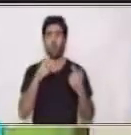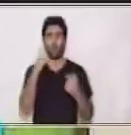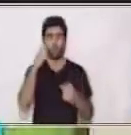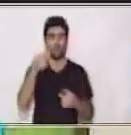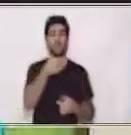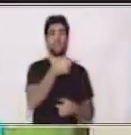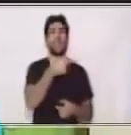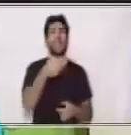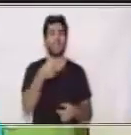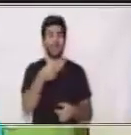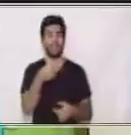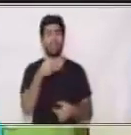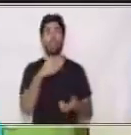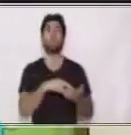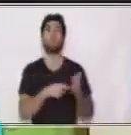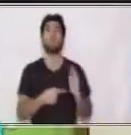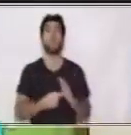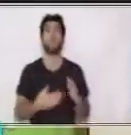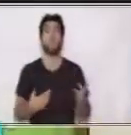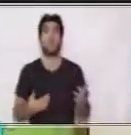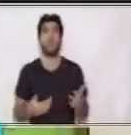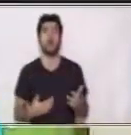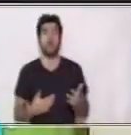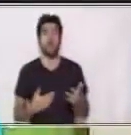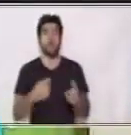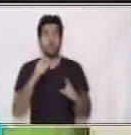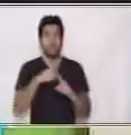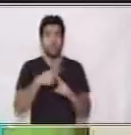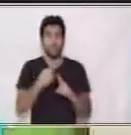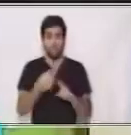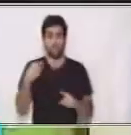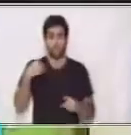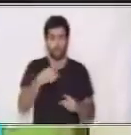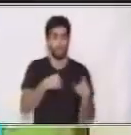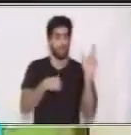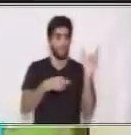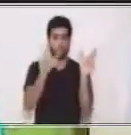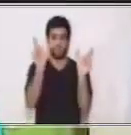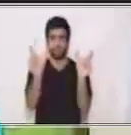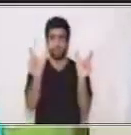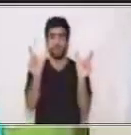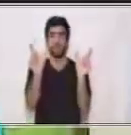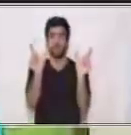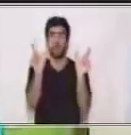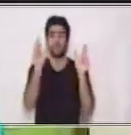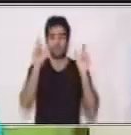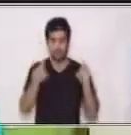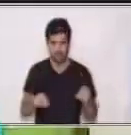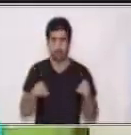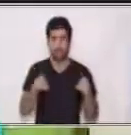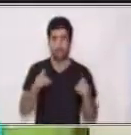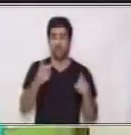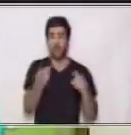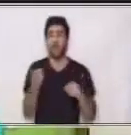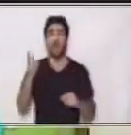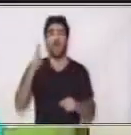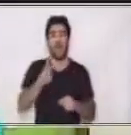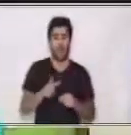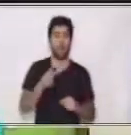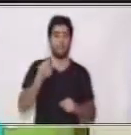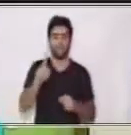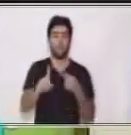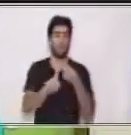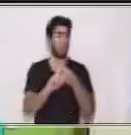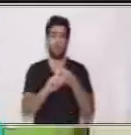negativo. ¿Qué significa eso? Que cuando terminemos de expresar esto, tenemos que cambiarle los